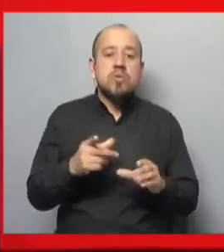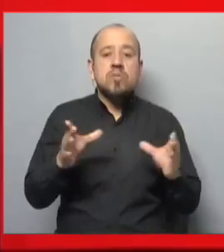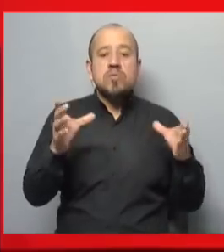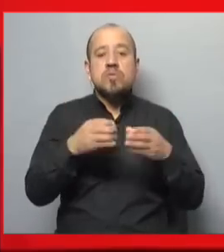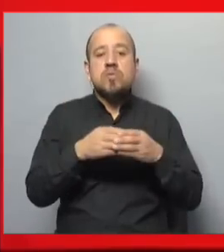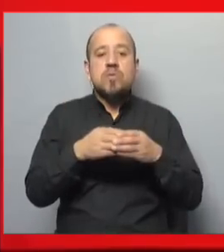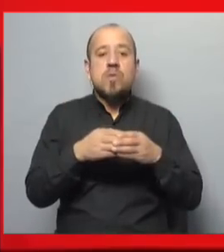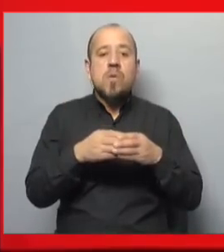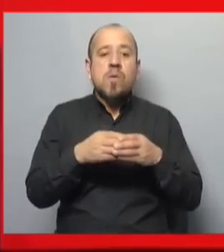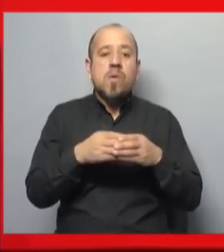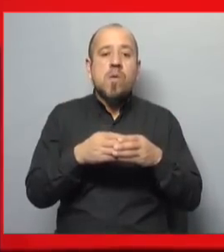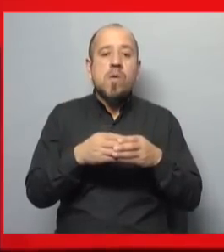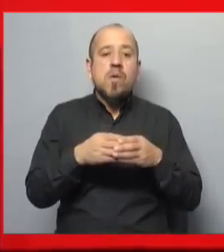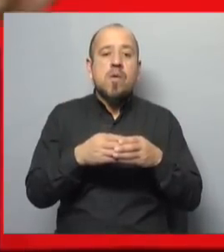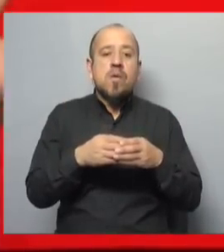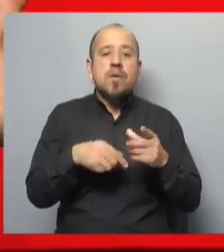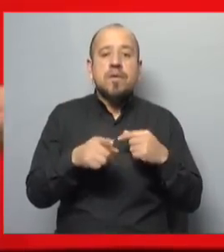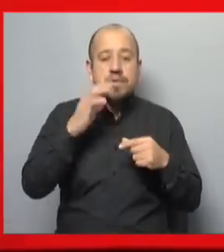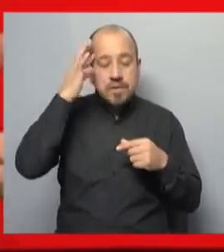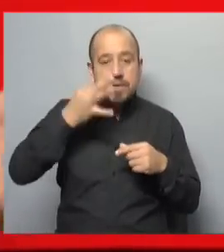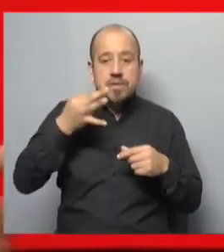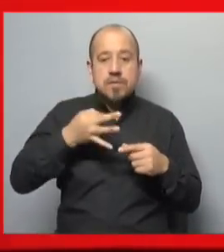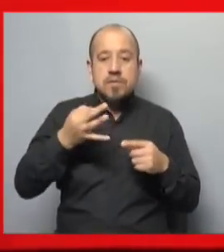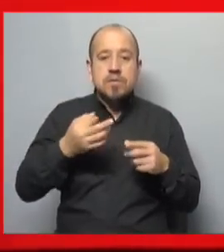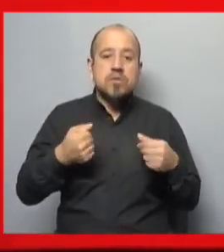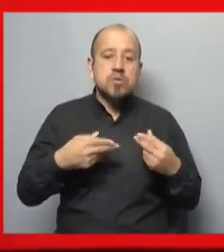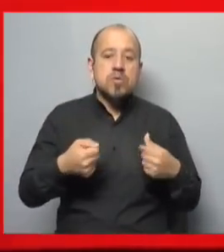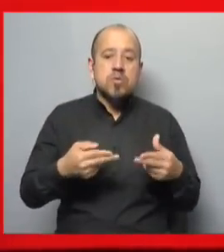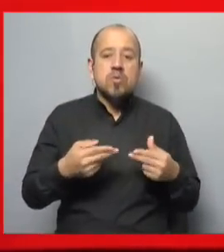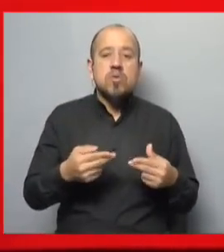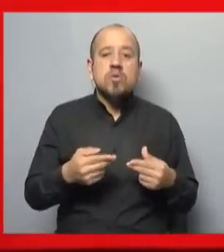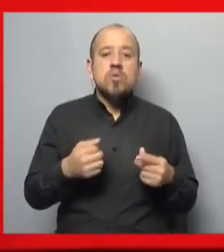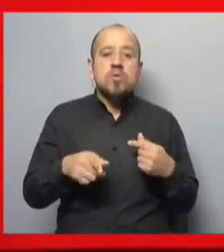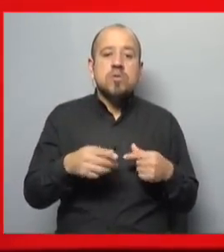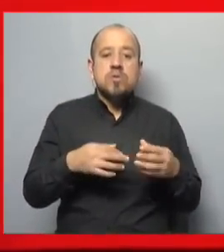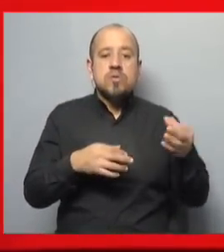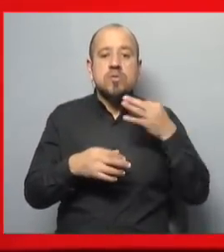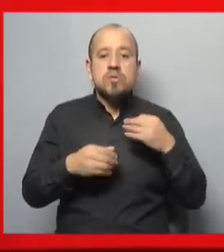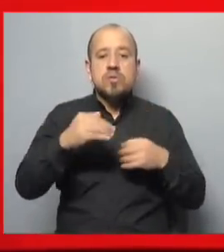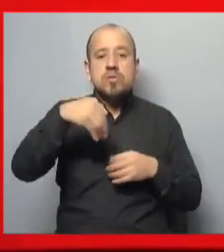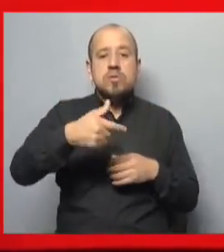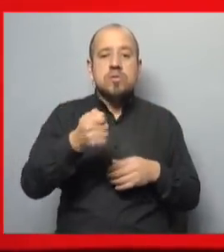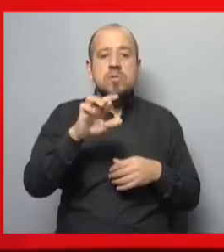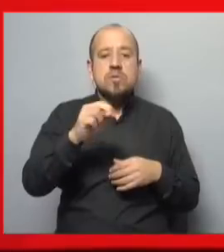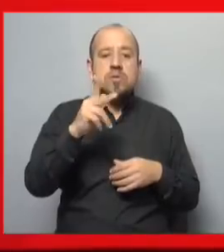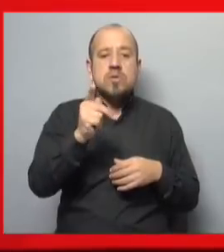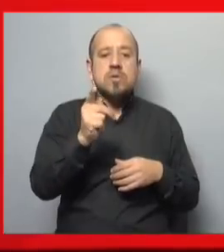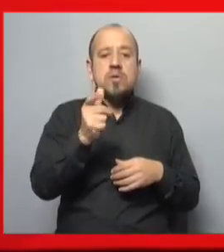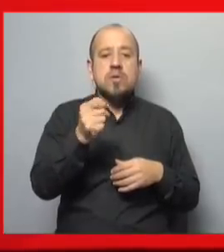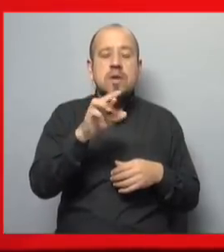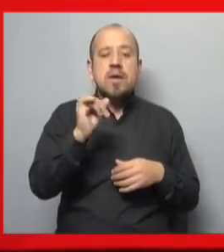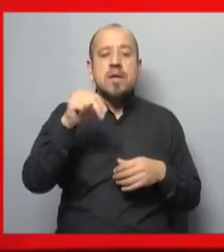esto es una represión nadie es la realidad de nuestro futuro todo esto me lo dijo una vez markarián xunta hay un triángulo